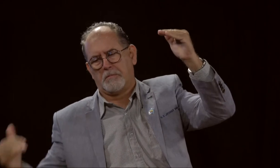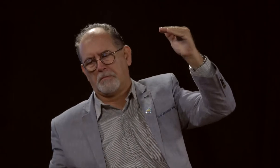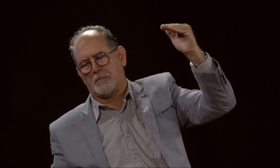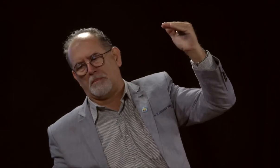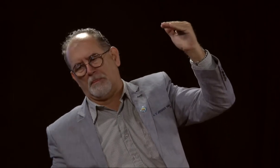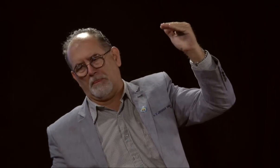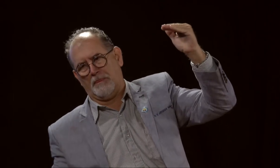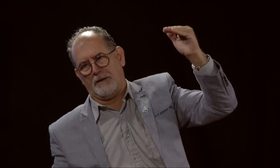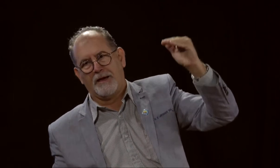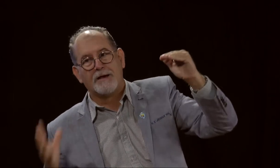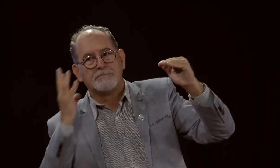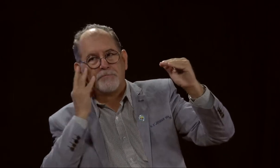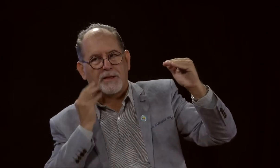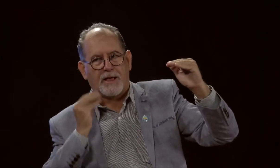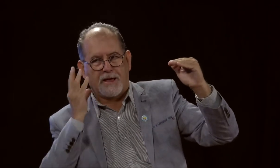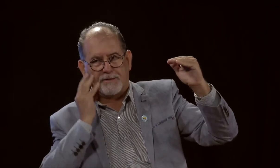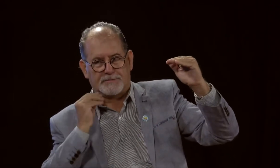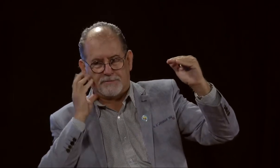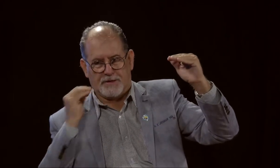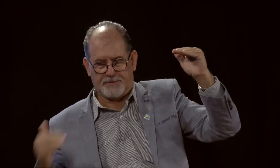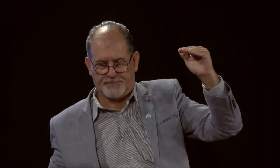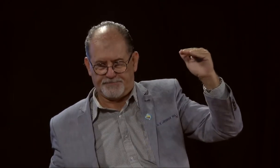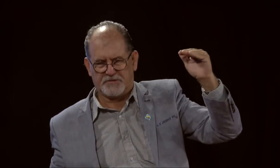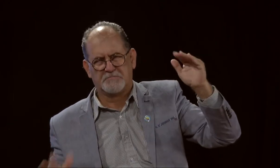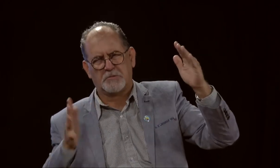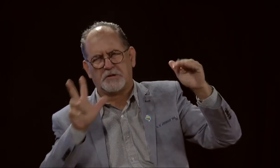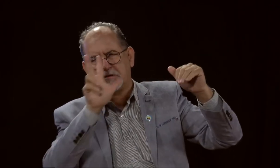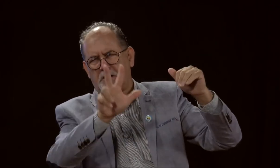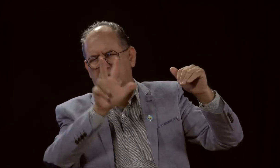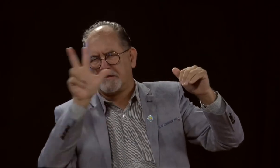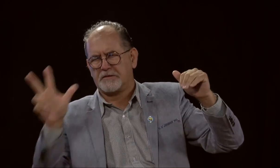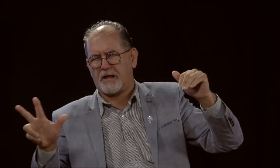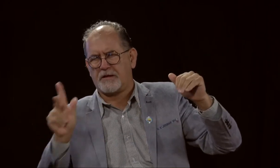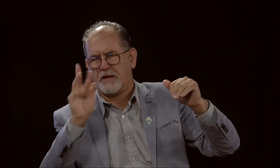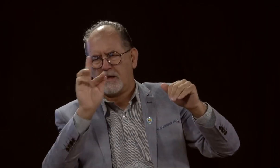empezó desde muy abajo, ganando experiencia.